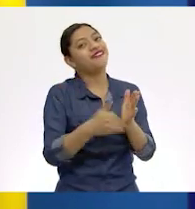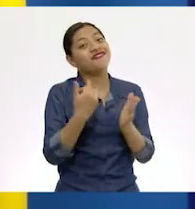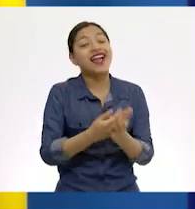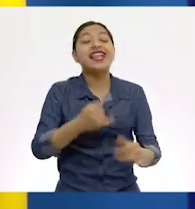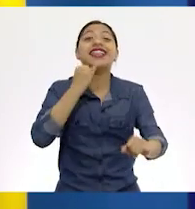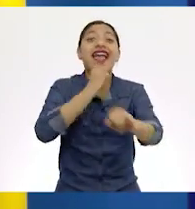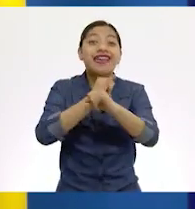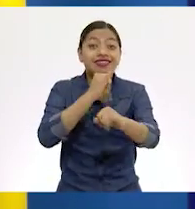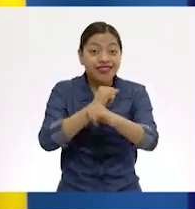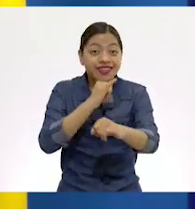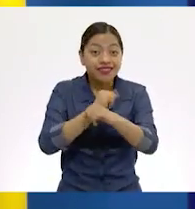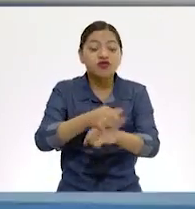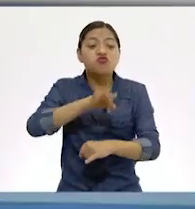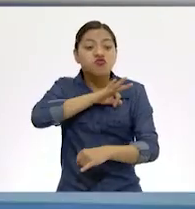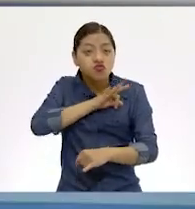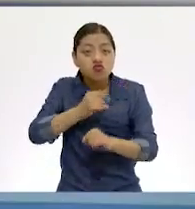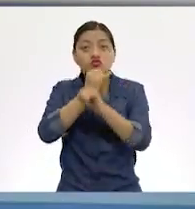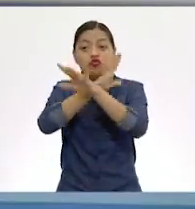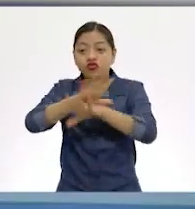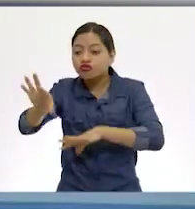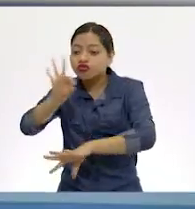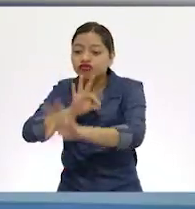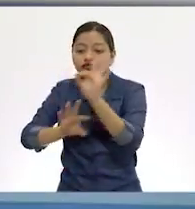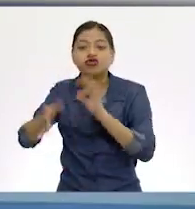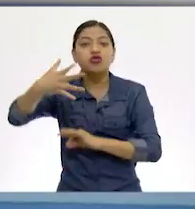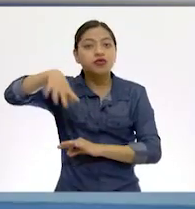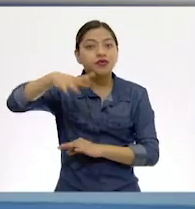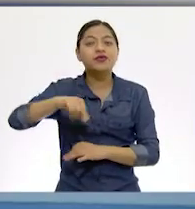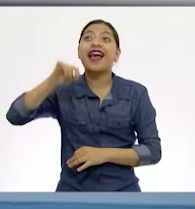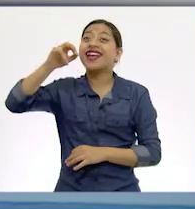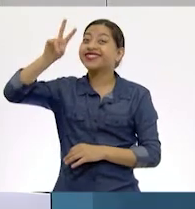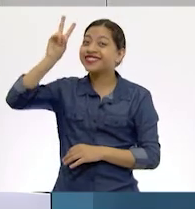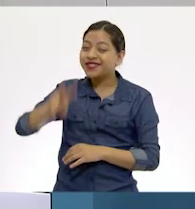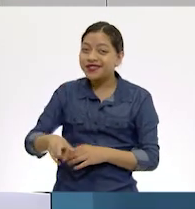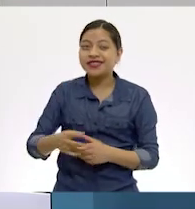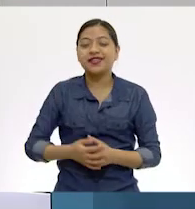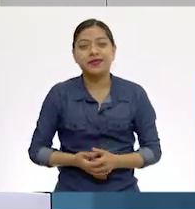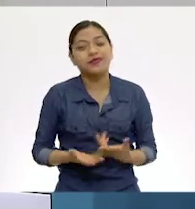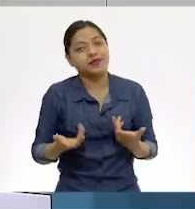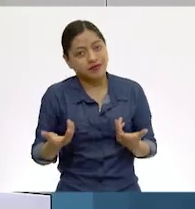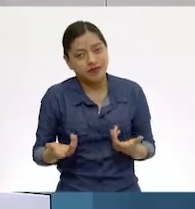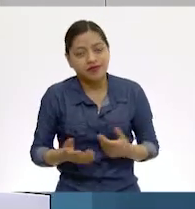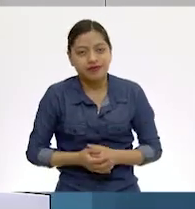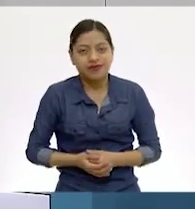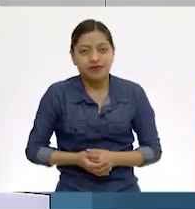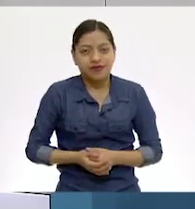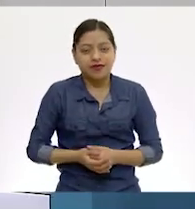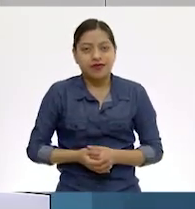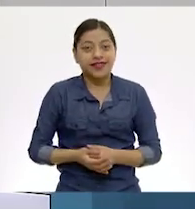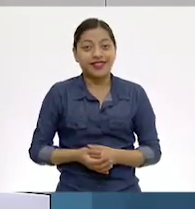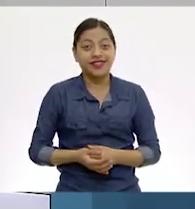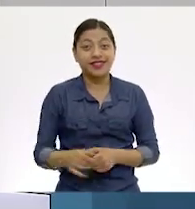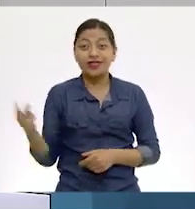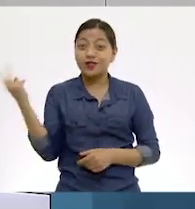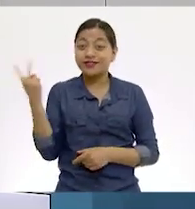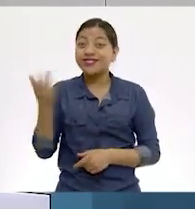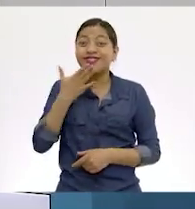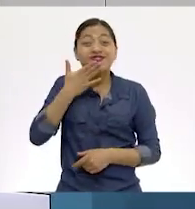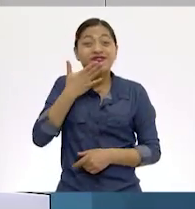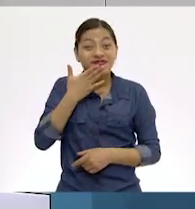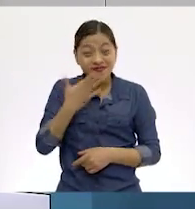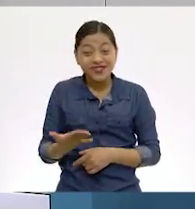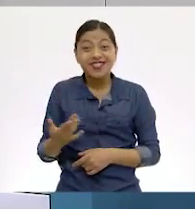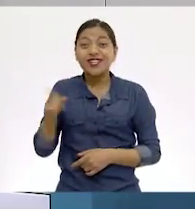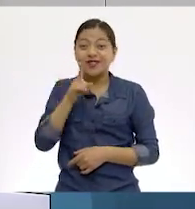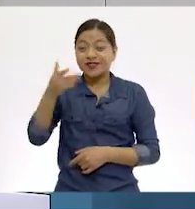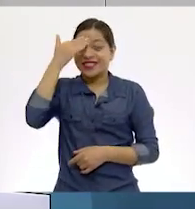se puede hallar muchísima información, ¿no? ¡Ah, sí, es cierto! Muy bien, sí. Ambos han acertado en todas las fuentes